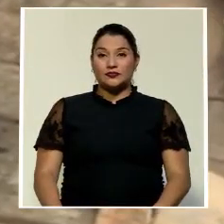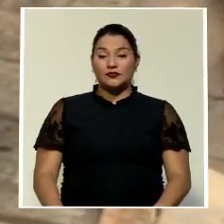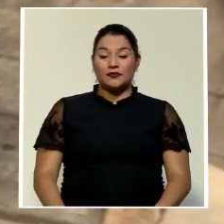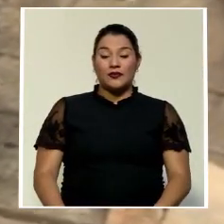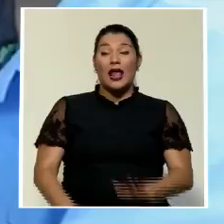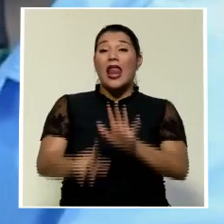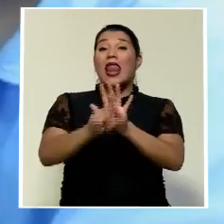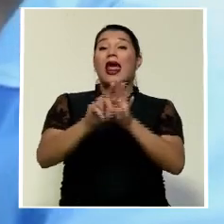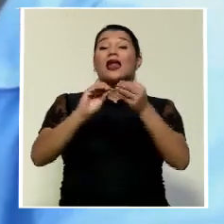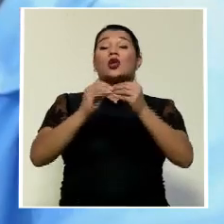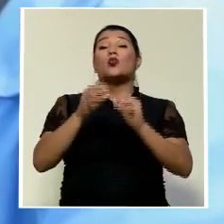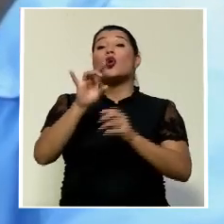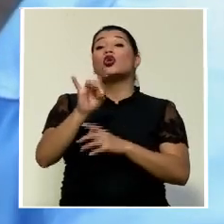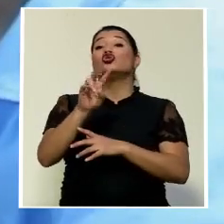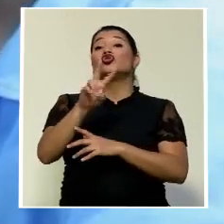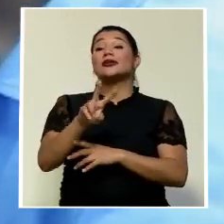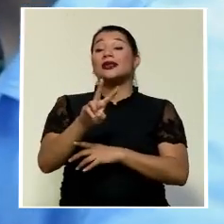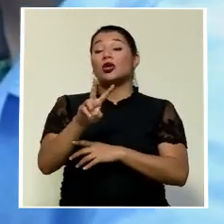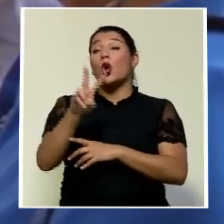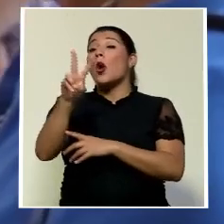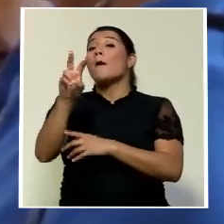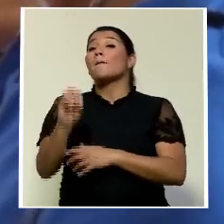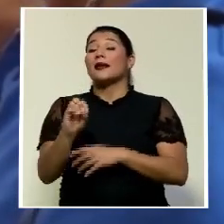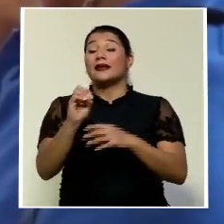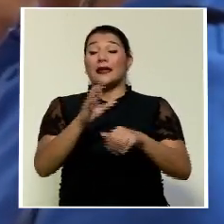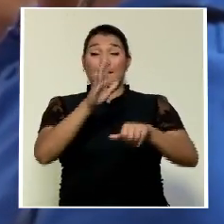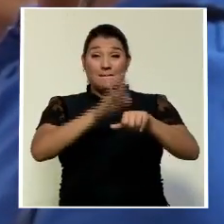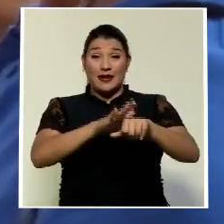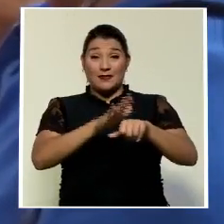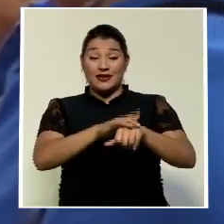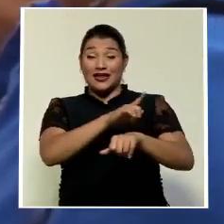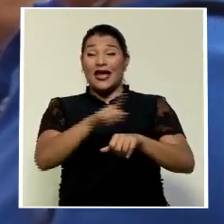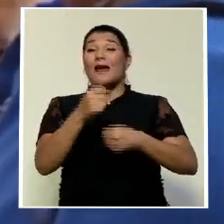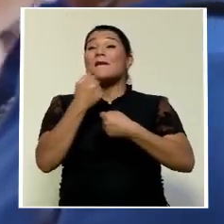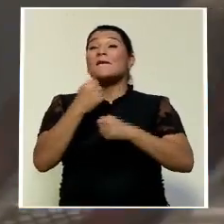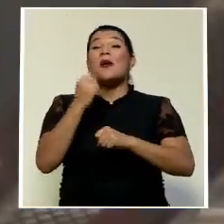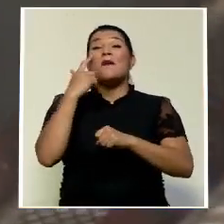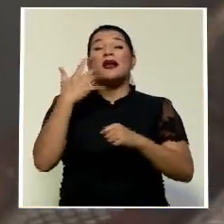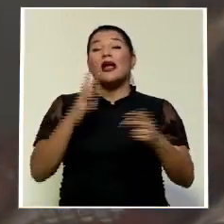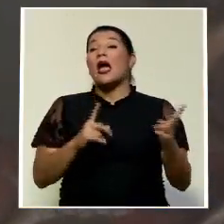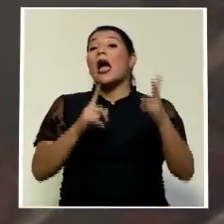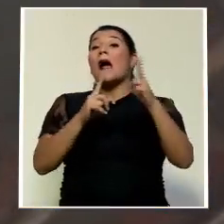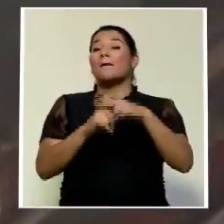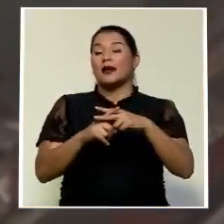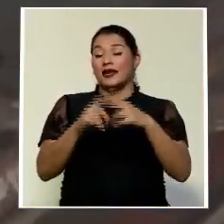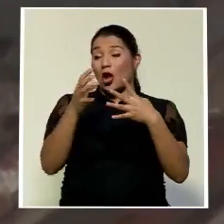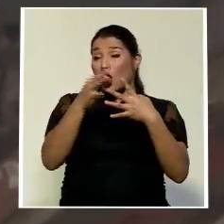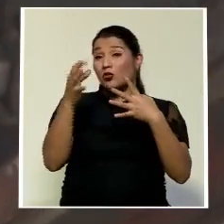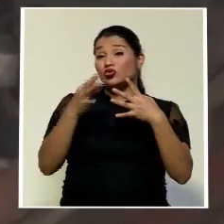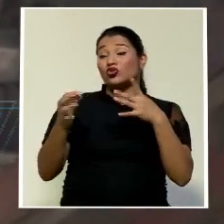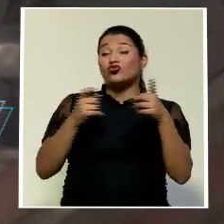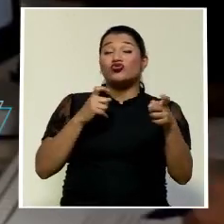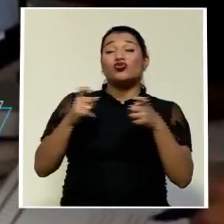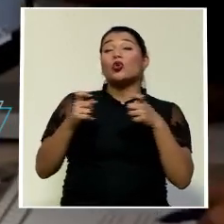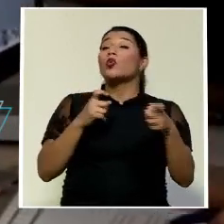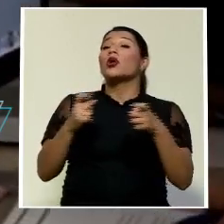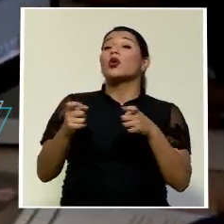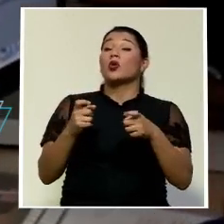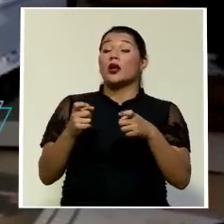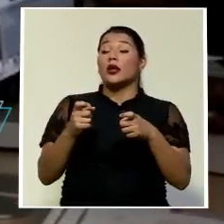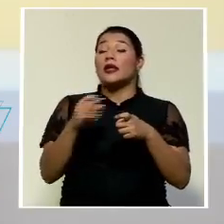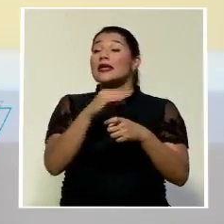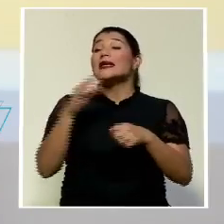La Ley 8220 faculta a los municipios para que implementen herramientas de mejora regulatoria que les permita a